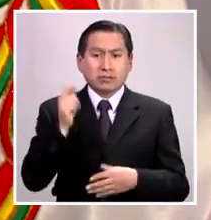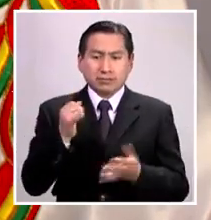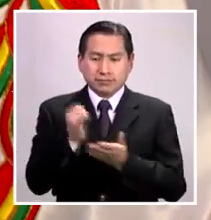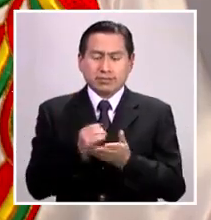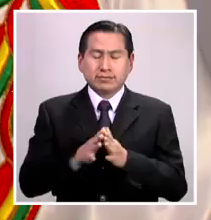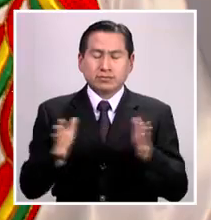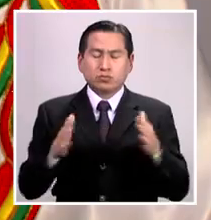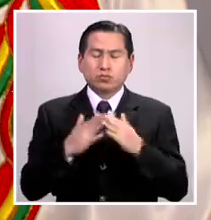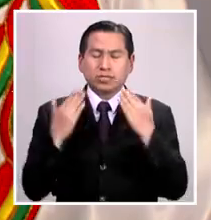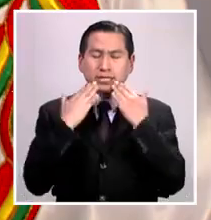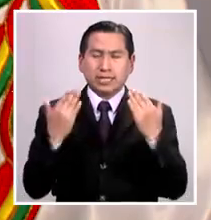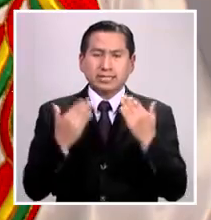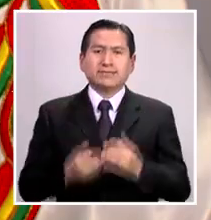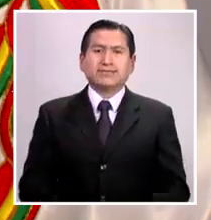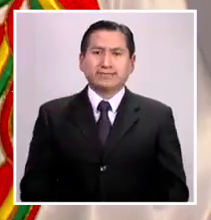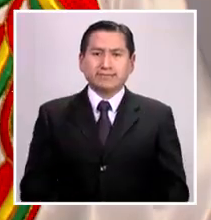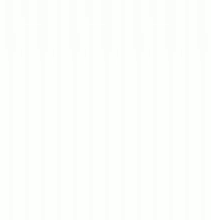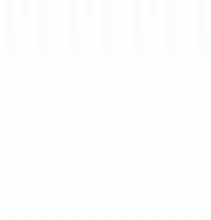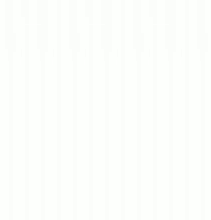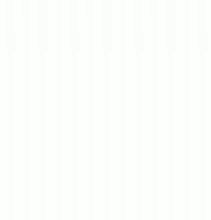muchas gracias